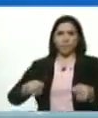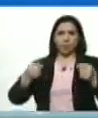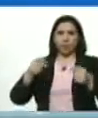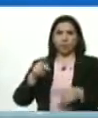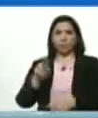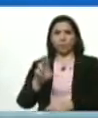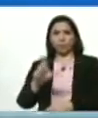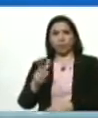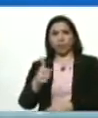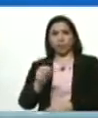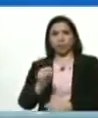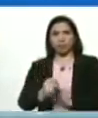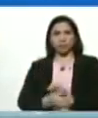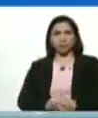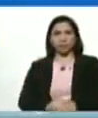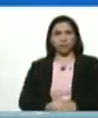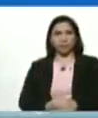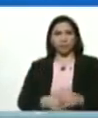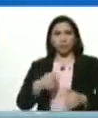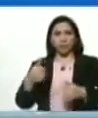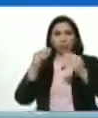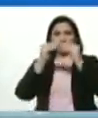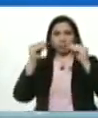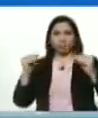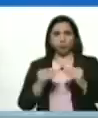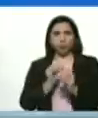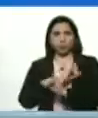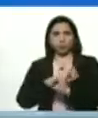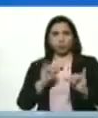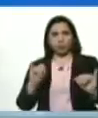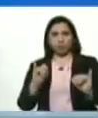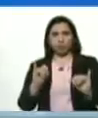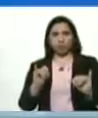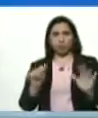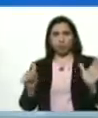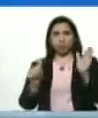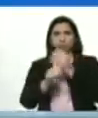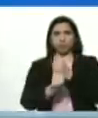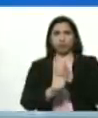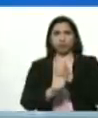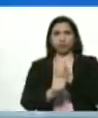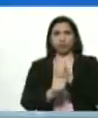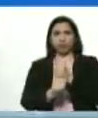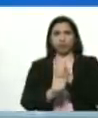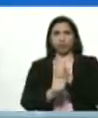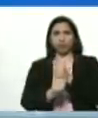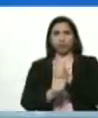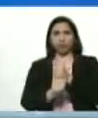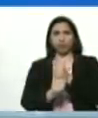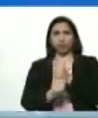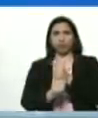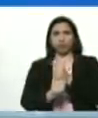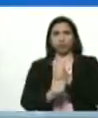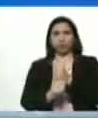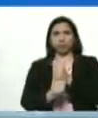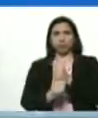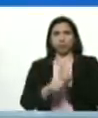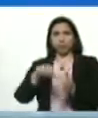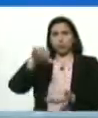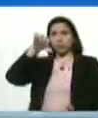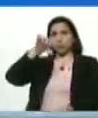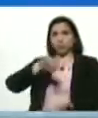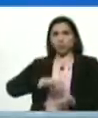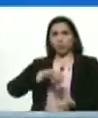las pulgas lo cual se suma a los ya casos detectados ya de este foco